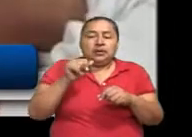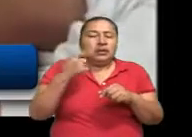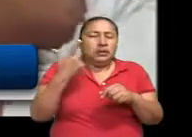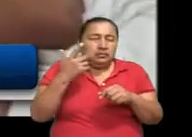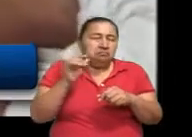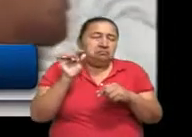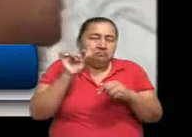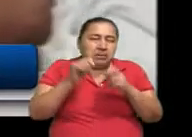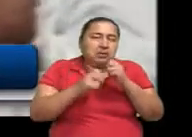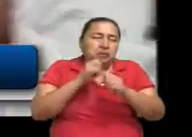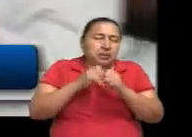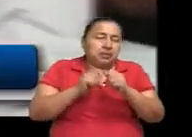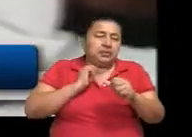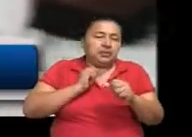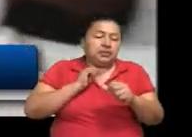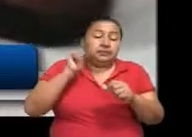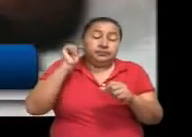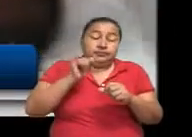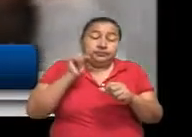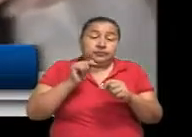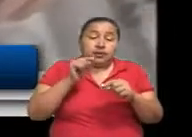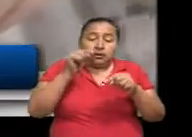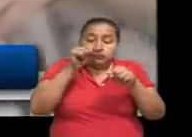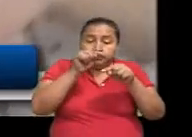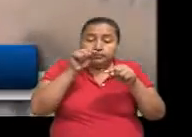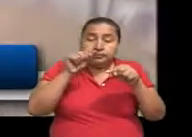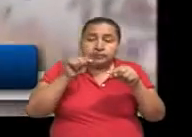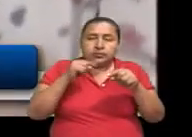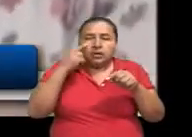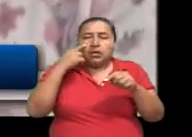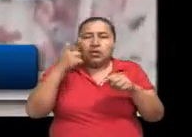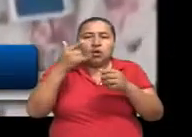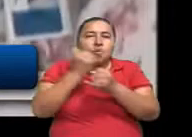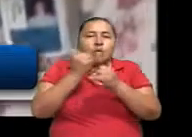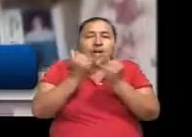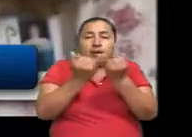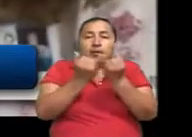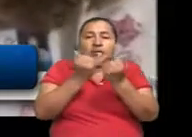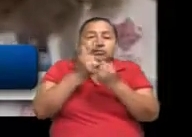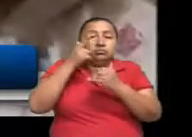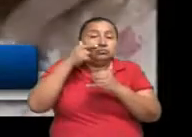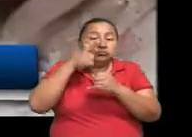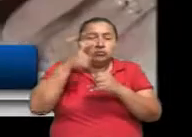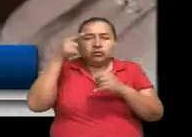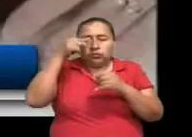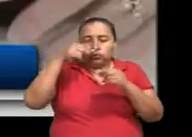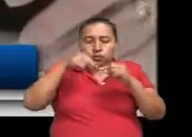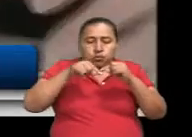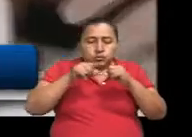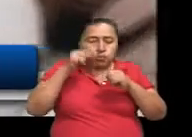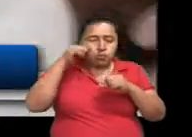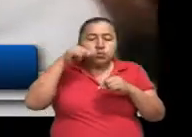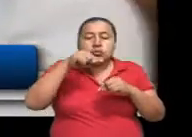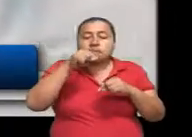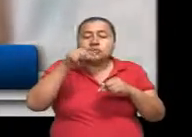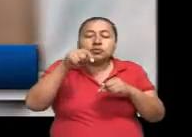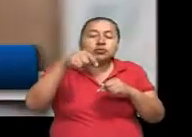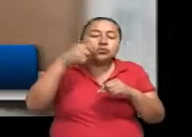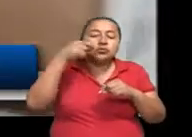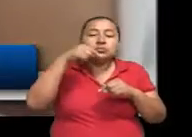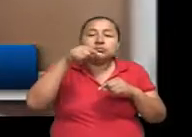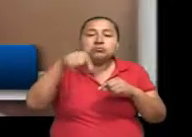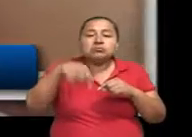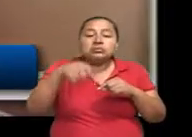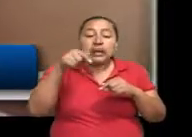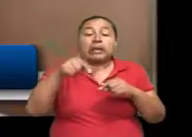invasiva, y que esa actúa con una camarita, ¿verdad?, que la hacen en el transabdominal. Pasan por el canal abdominal, entonces ahí